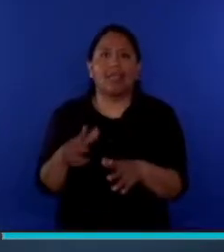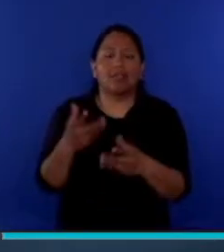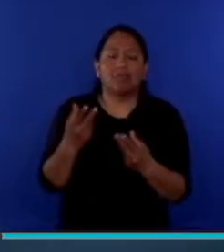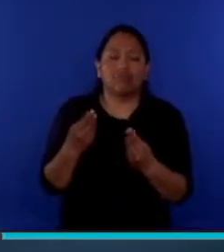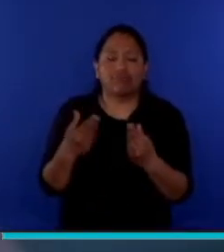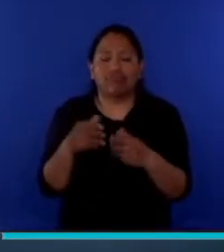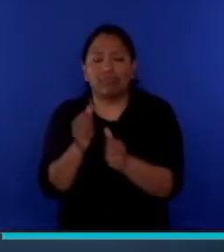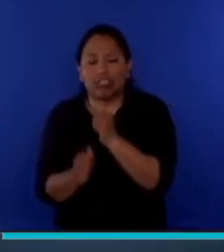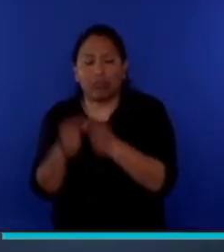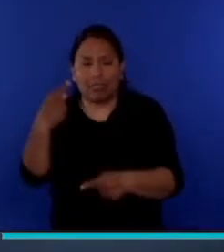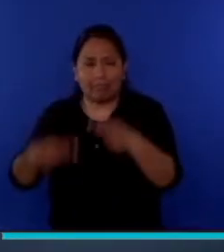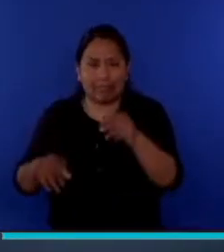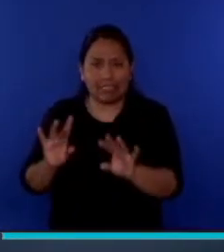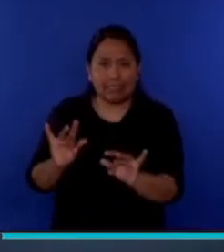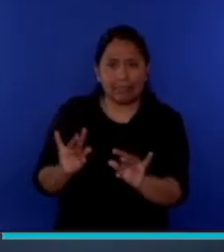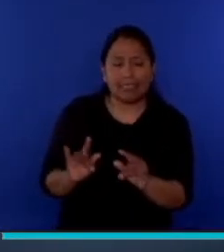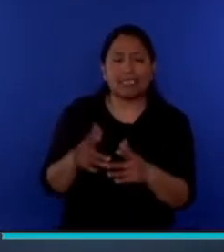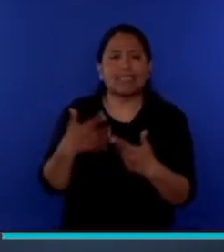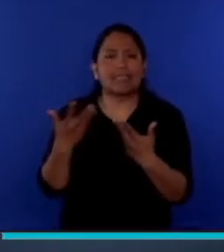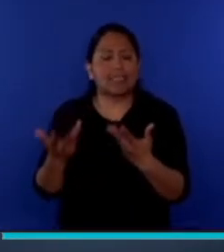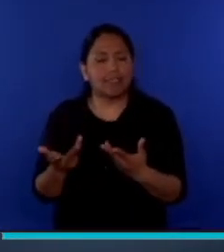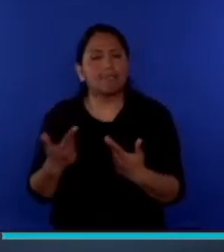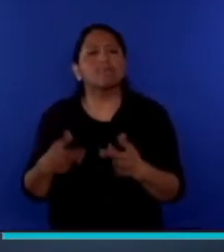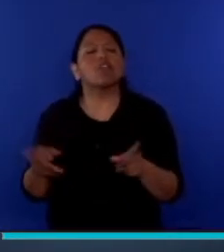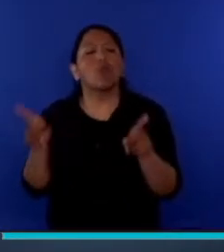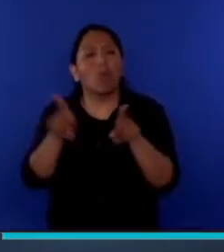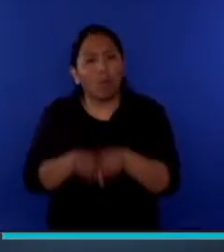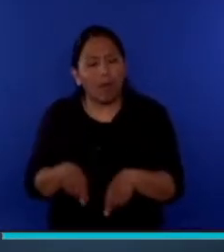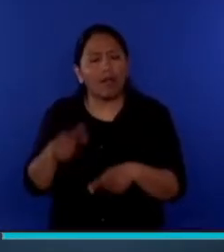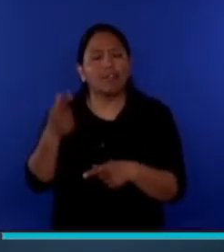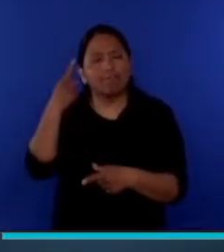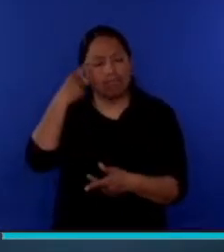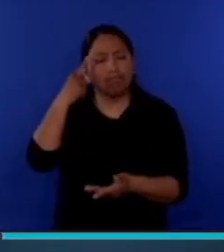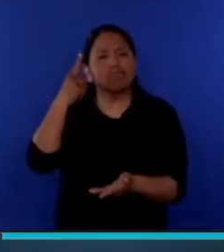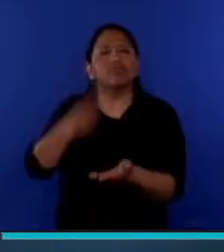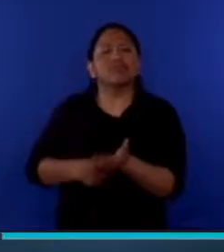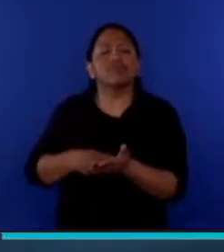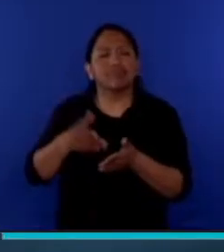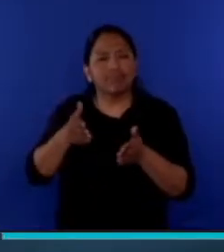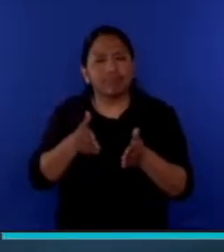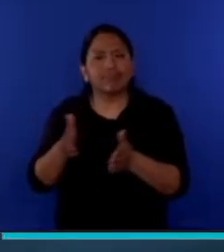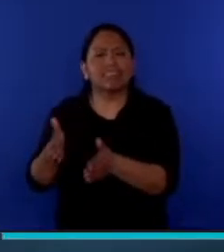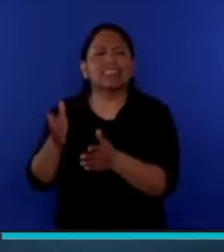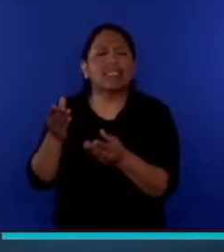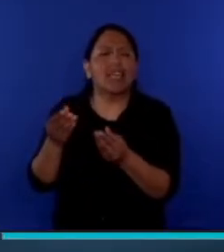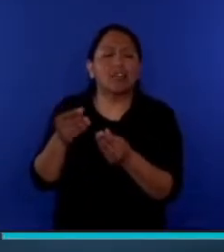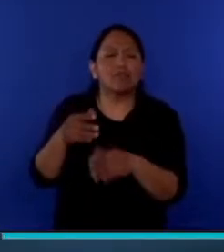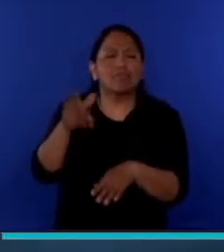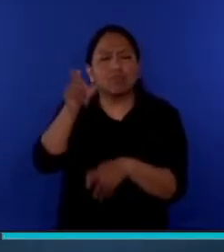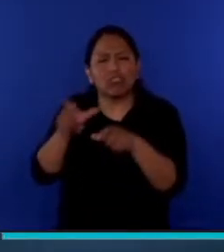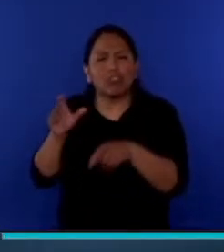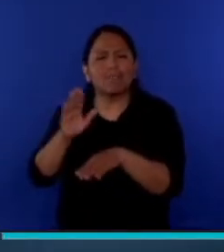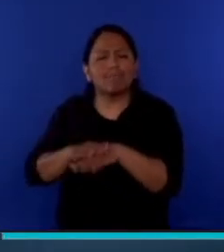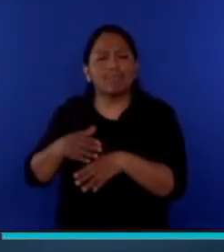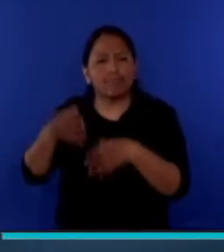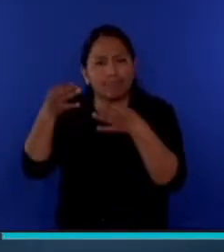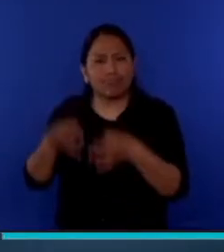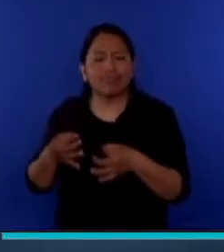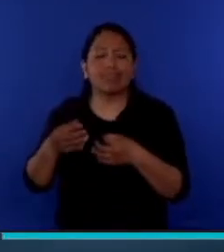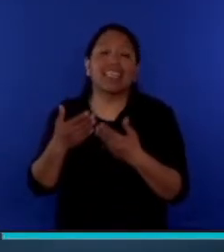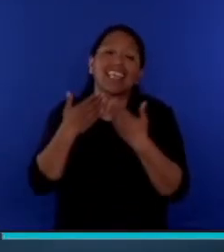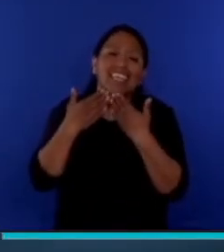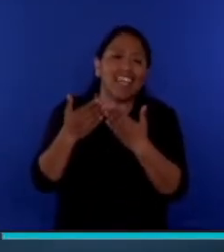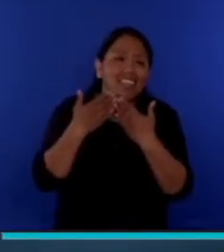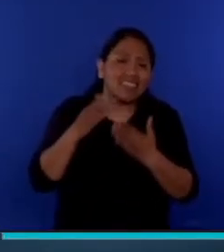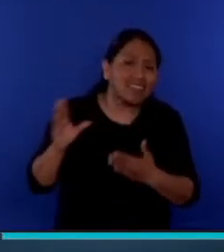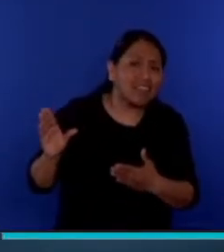miles de historias difíciles y muy complicadas. Sin embargo, eligen ese camino que está lleno de gente comprometida. Así que al principio, gracias